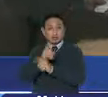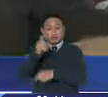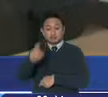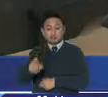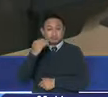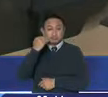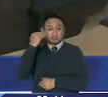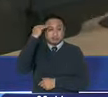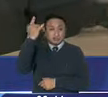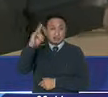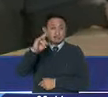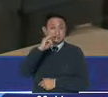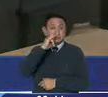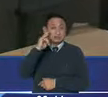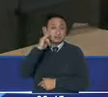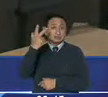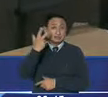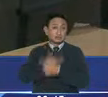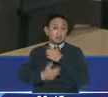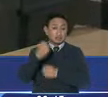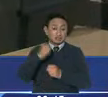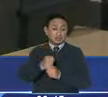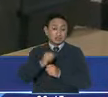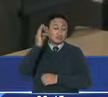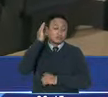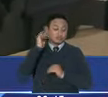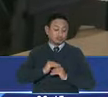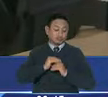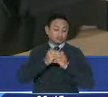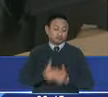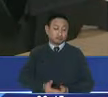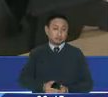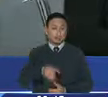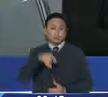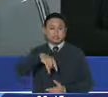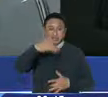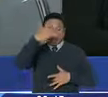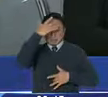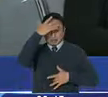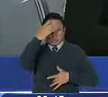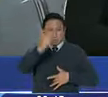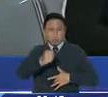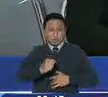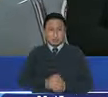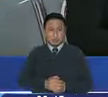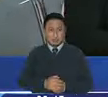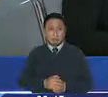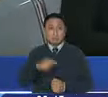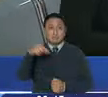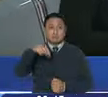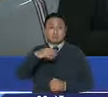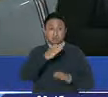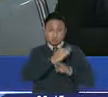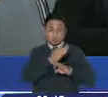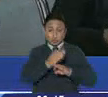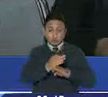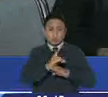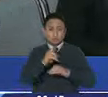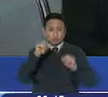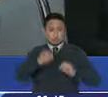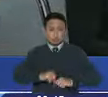mayores, niños menores de 3 años, mujeres embarazadas y personas con enfermedades catastróficas no requieren agendar y podrán